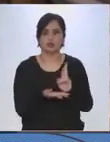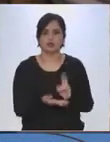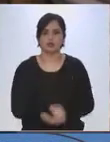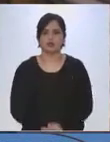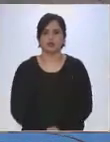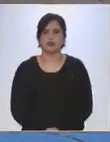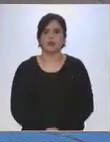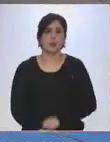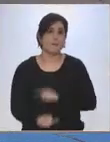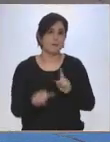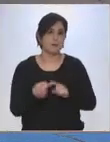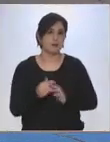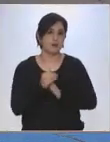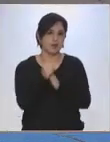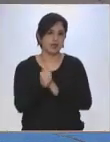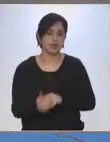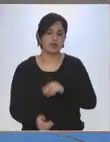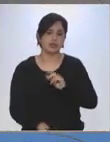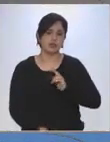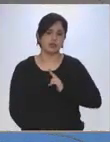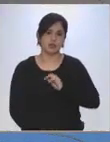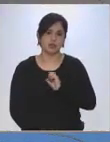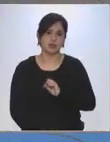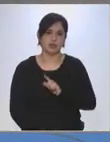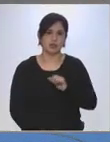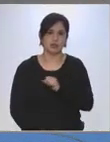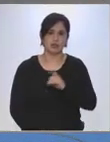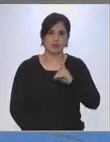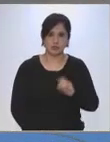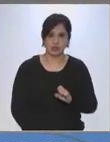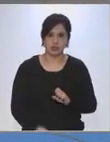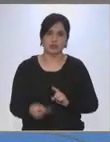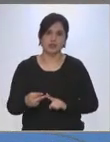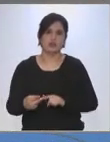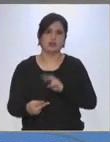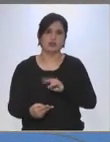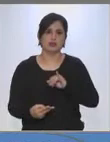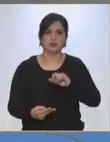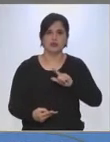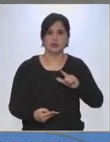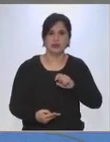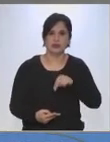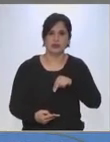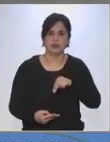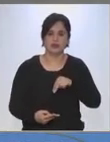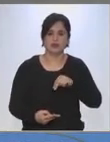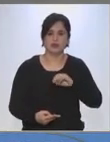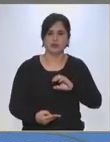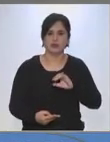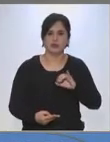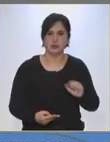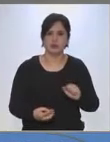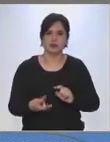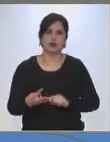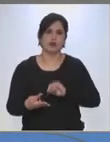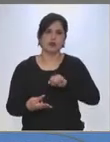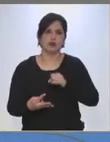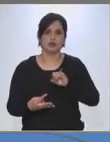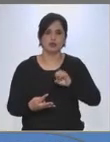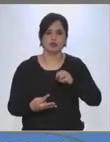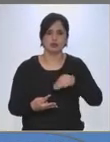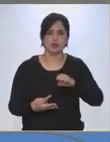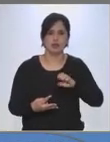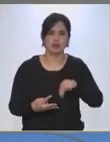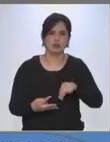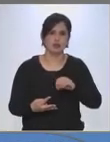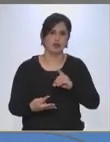el primero encabezado por ricardo lissalde y que componen alberto vargas sebastián villavicencio henri rheinberg catalina gimeno y cristian de ton